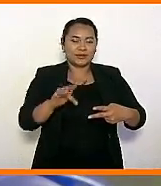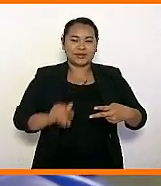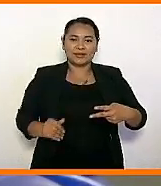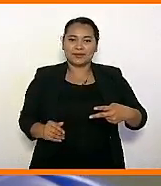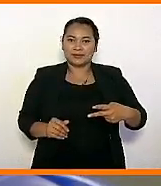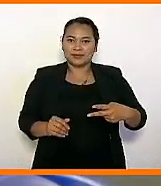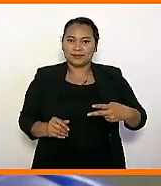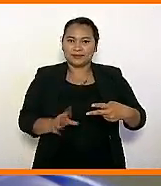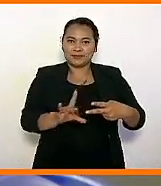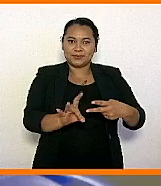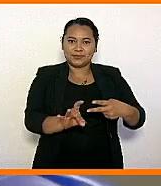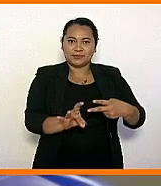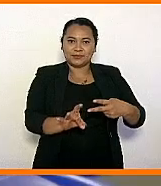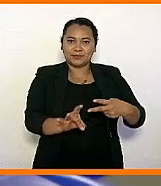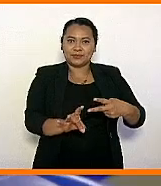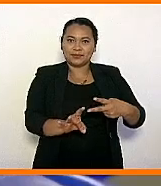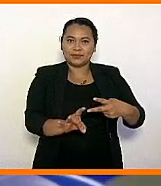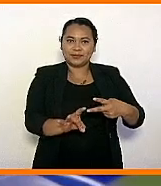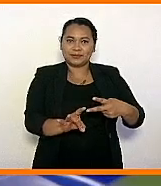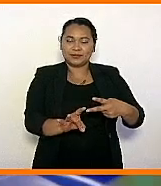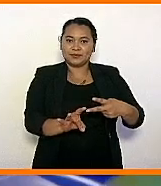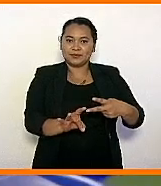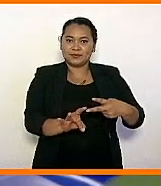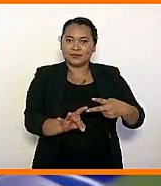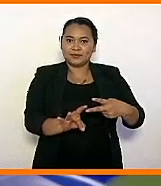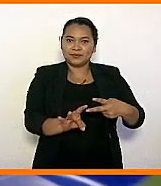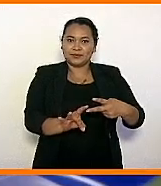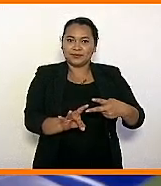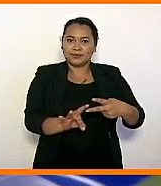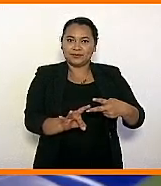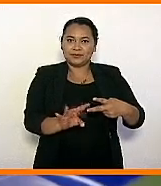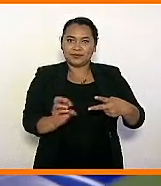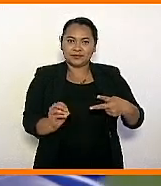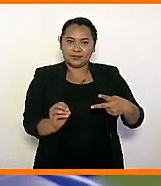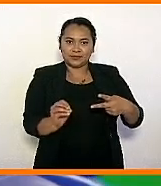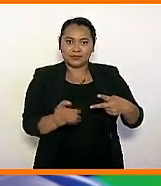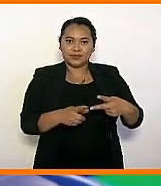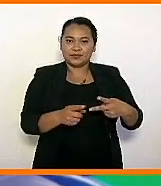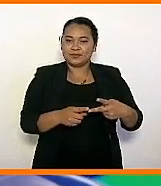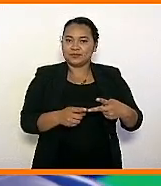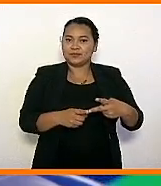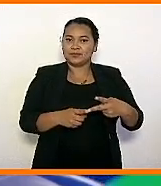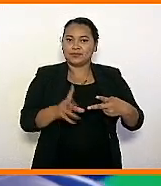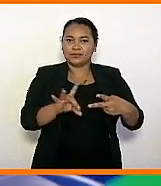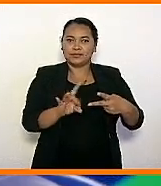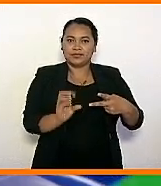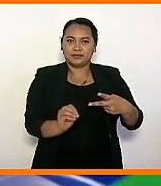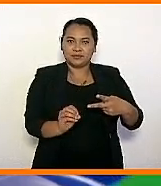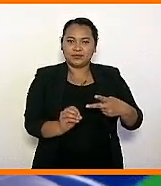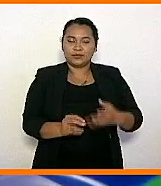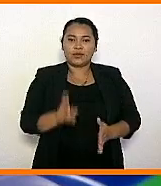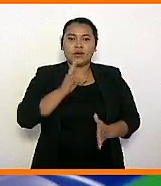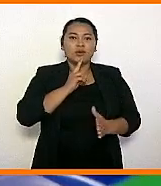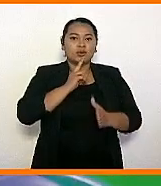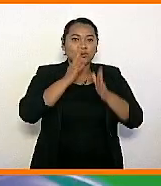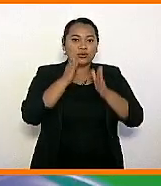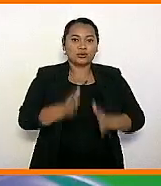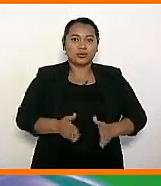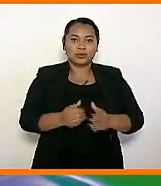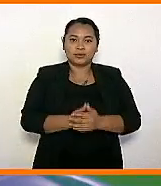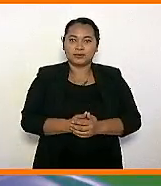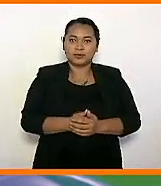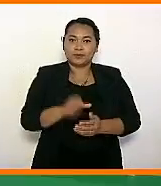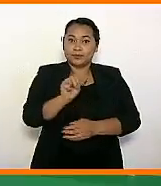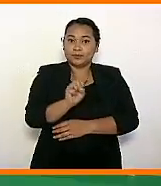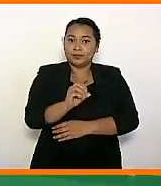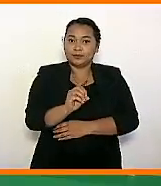El 8, segundo dígito, suerte. Y este es el 0. Y el segundo número ganador es el 80 con su catrachada Son